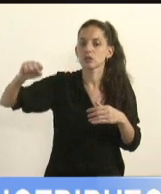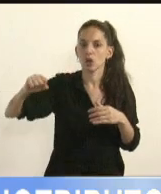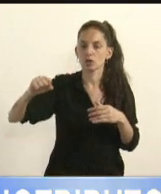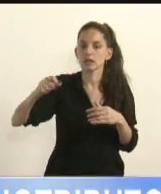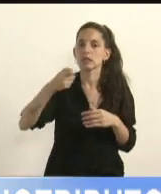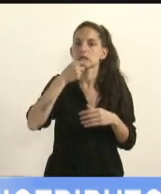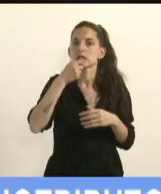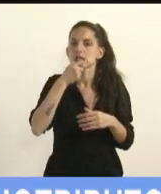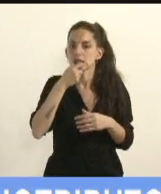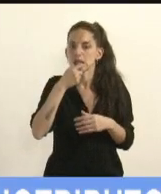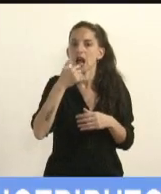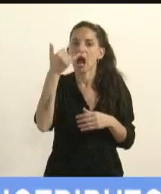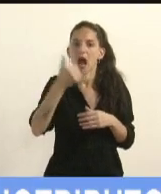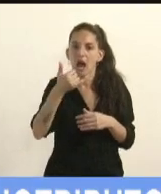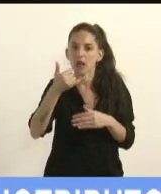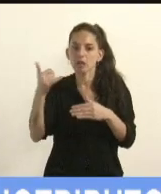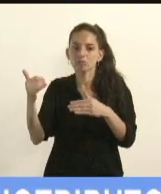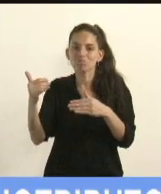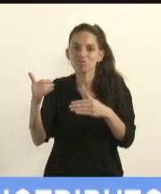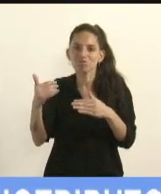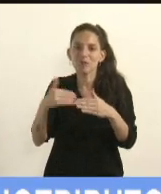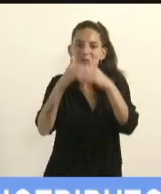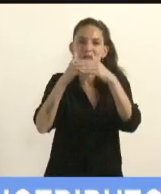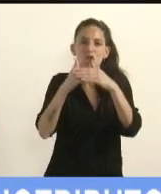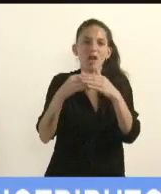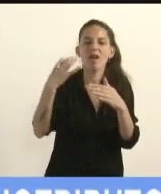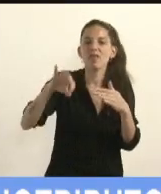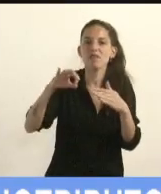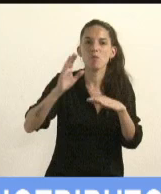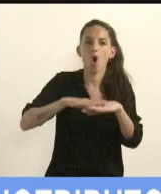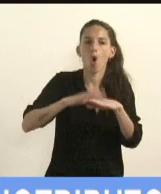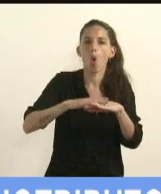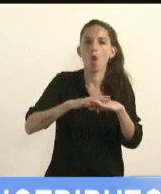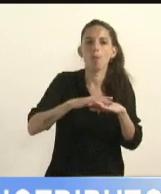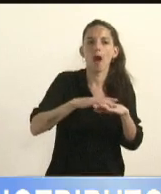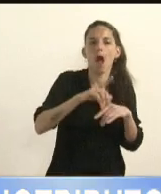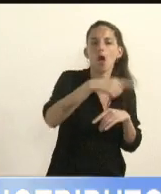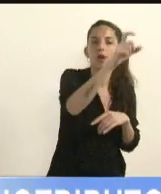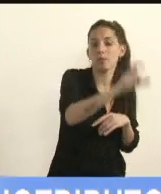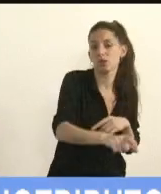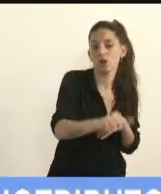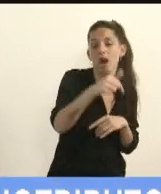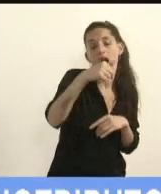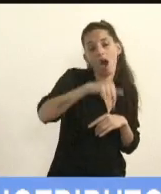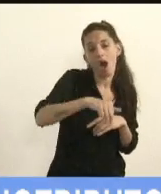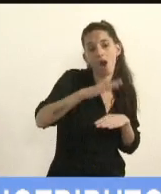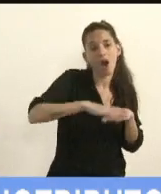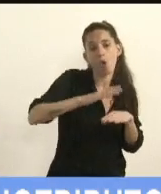prohibiciones o las limitaciones, utilizan echarle la culpa a alguien. Bien, se la han echado al presidente Macri, por eso